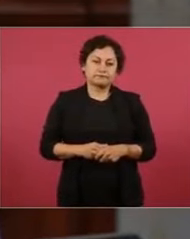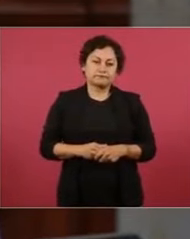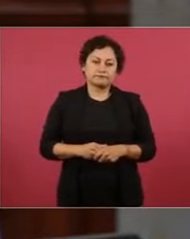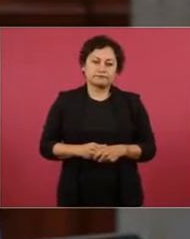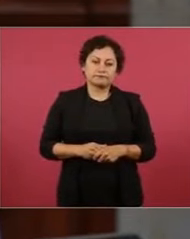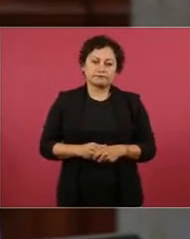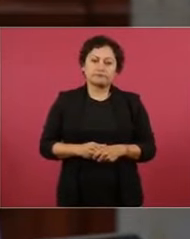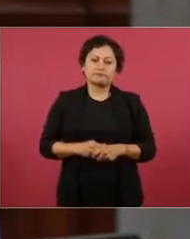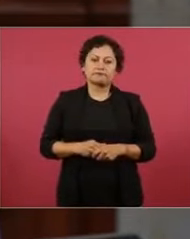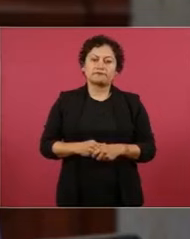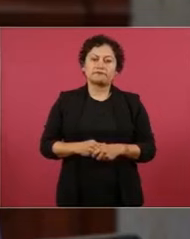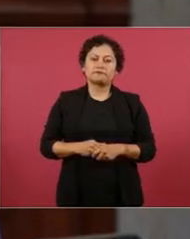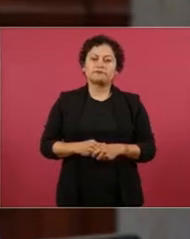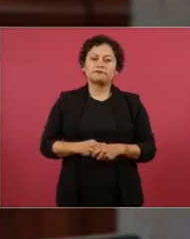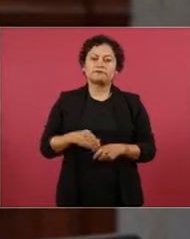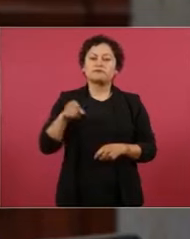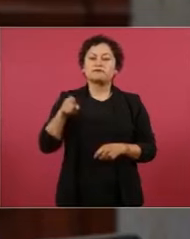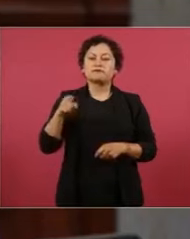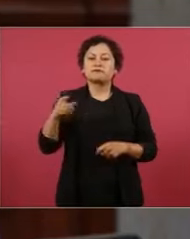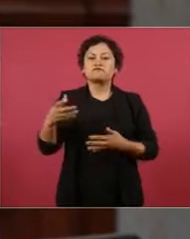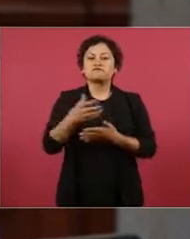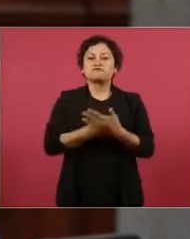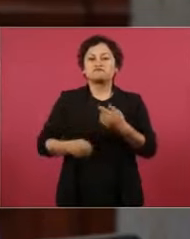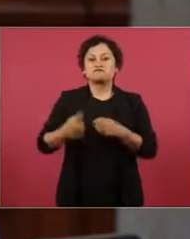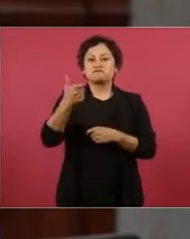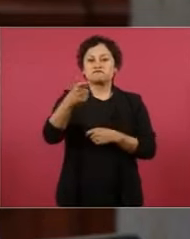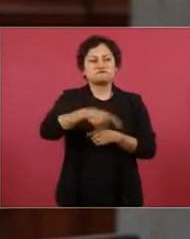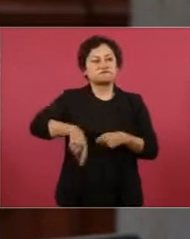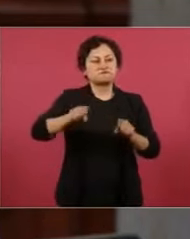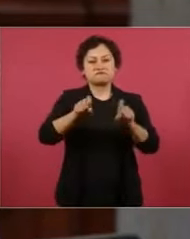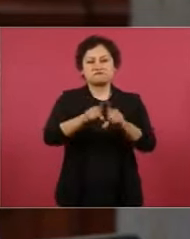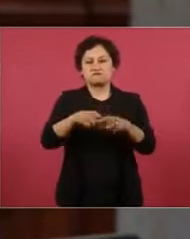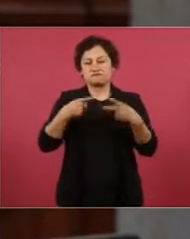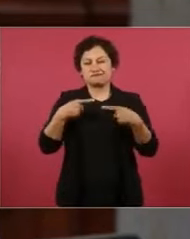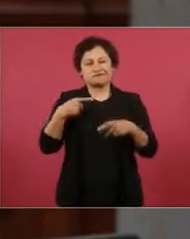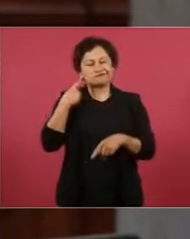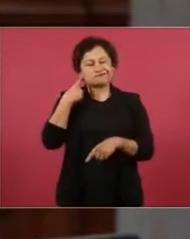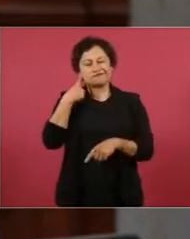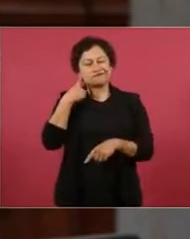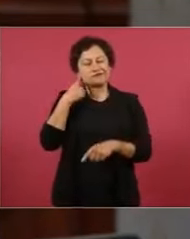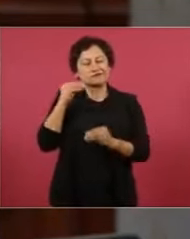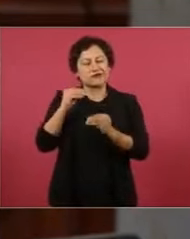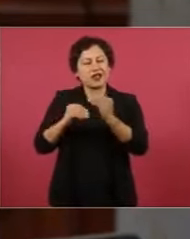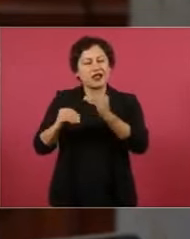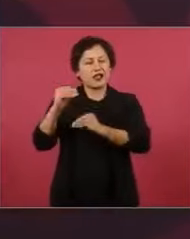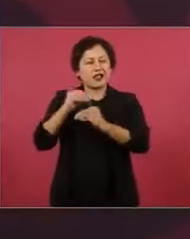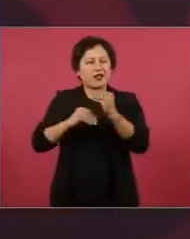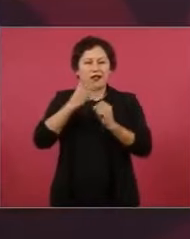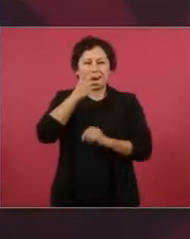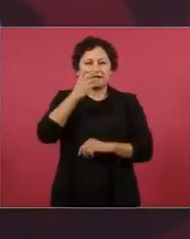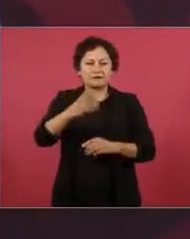pueblo. Pensabas que no te íbamos a conocer. Te conocemos. Eres una